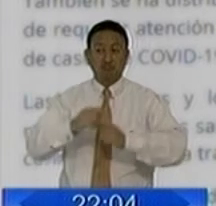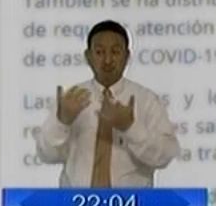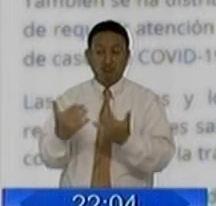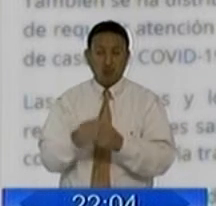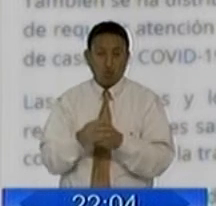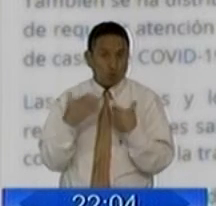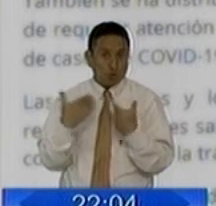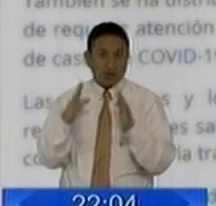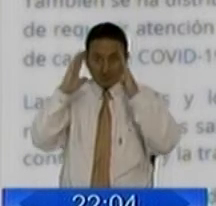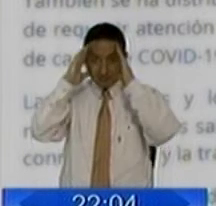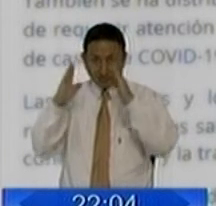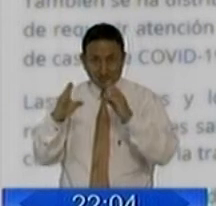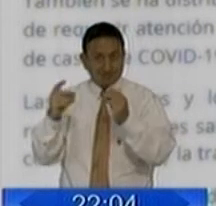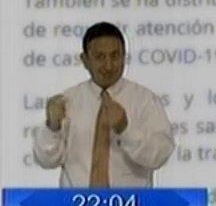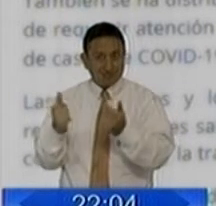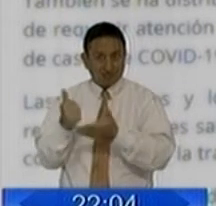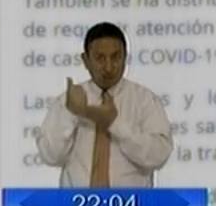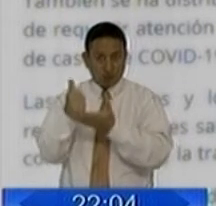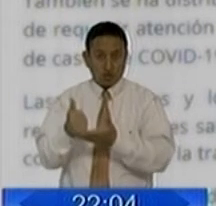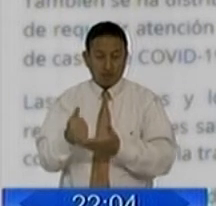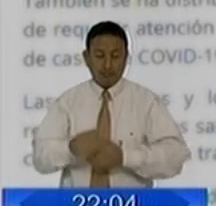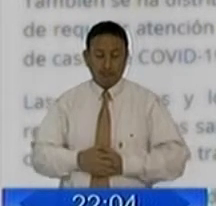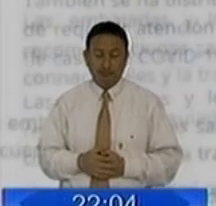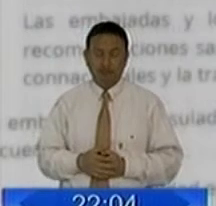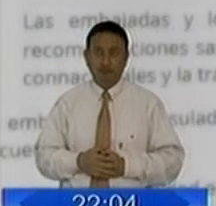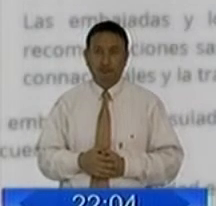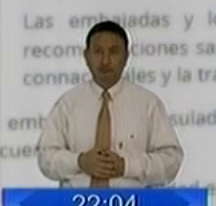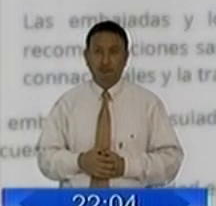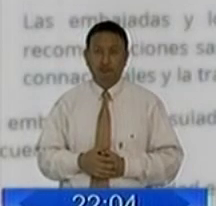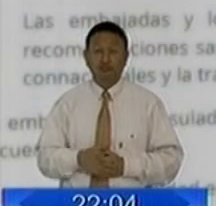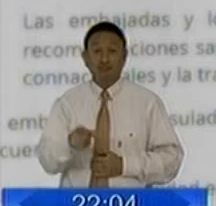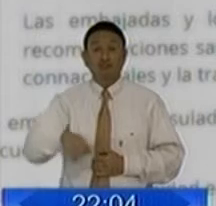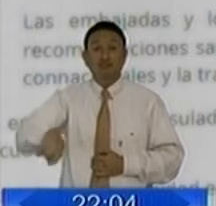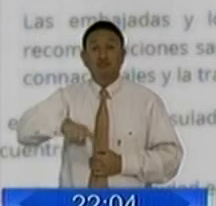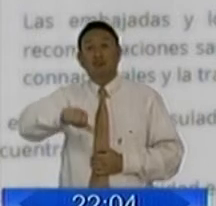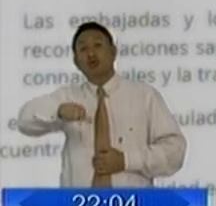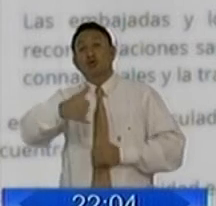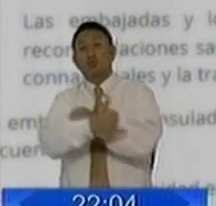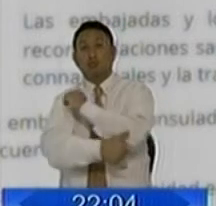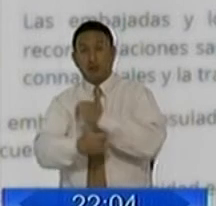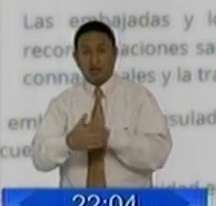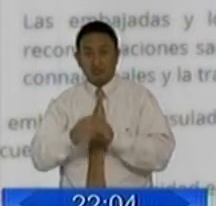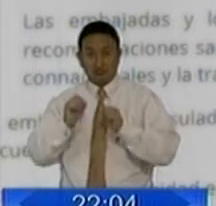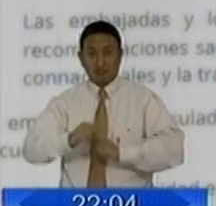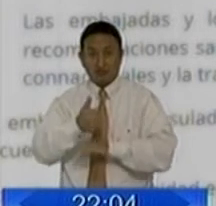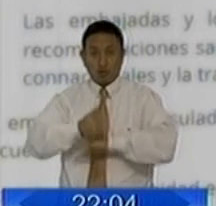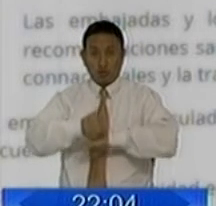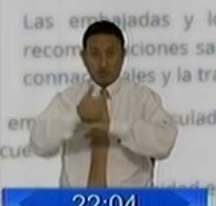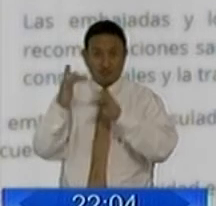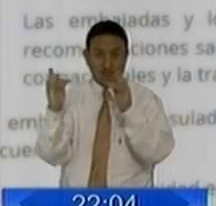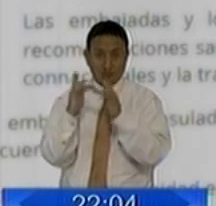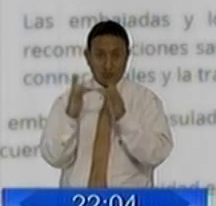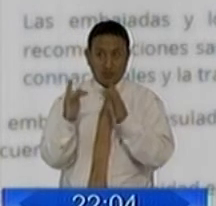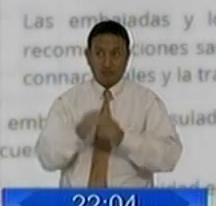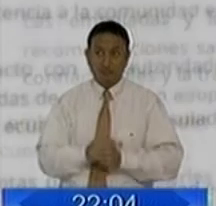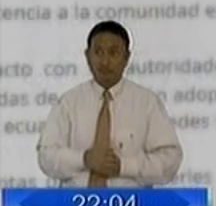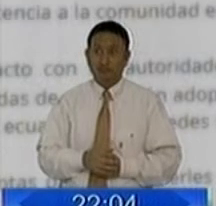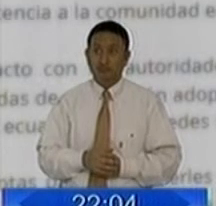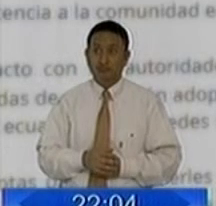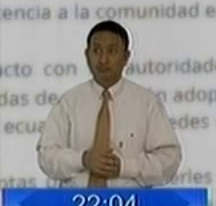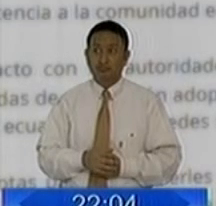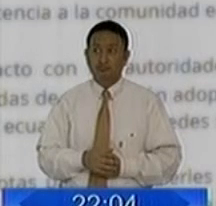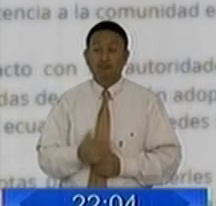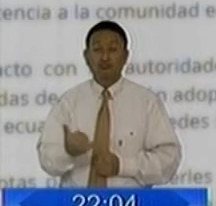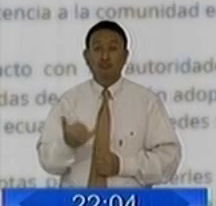brindar la atención oportuna y necesaria a los compatriotas, que se encuentran en permanente contacto con las autoridades de salud de cada país y